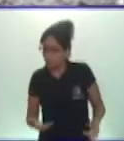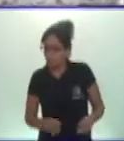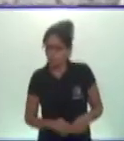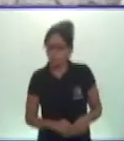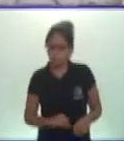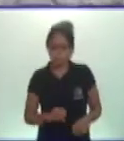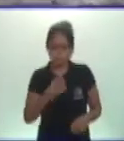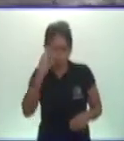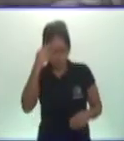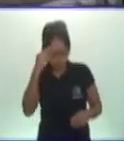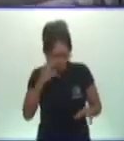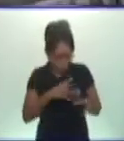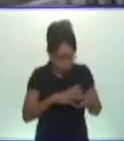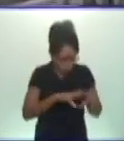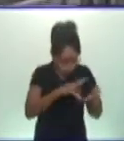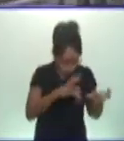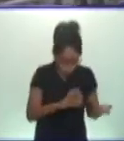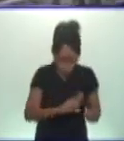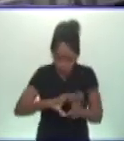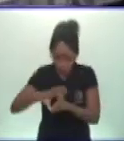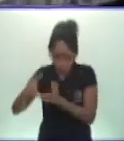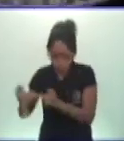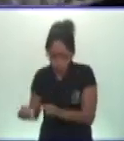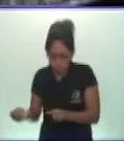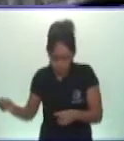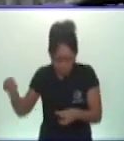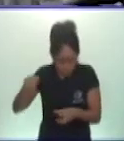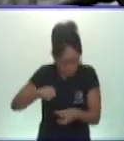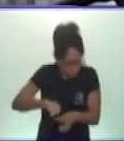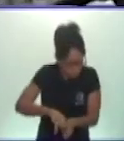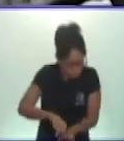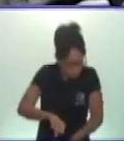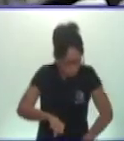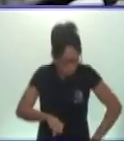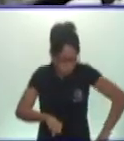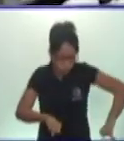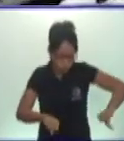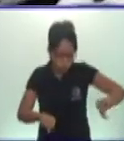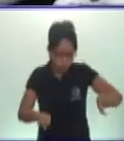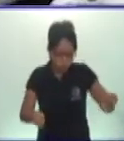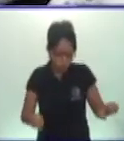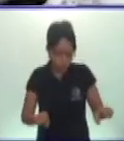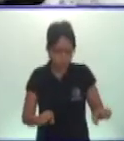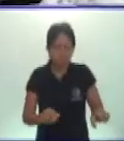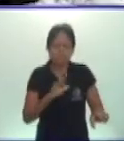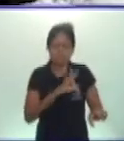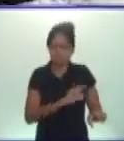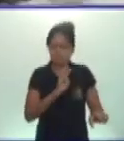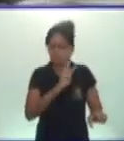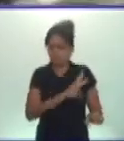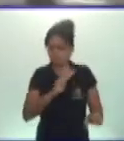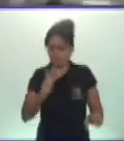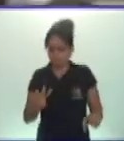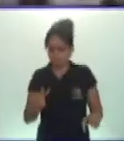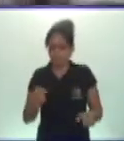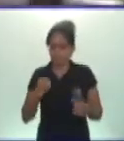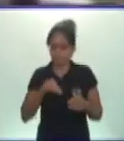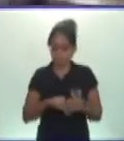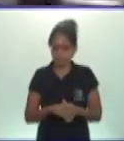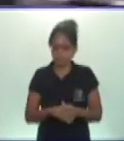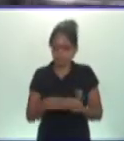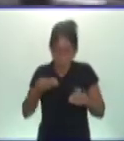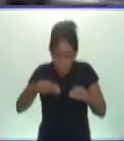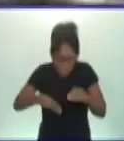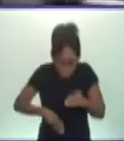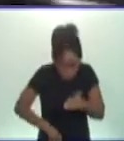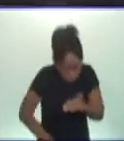del área de un dique seco y se situó un conducto flotante de 733 metros de largo bajo la bahía. El